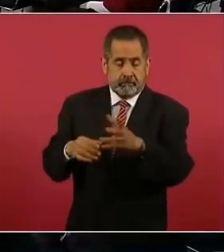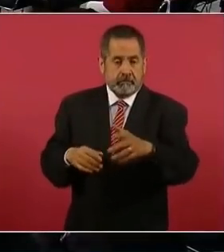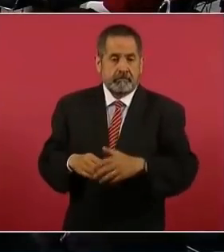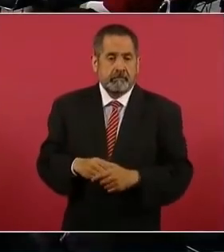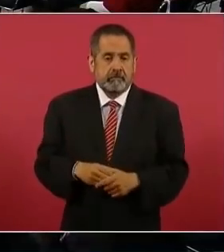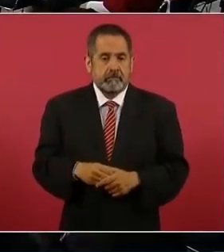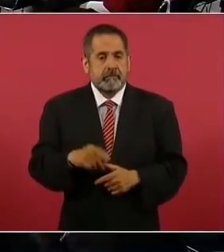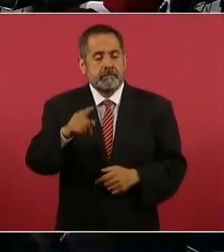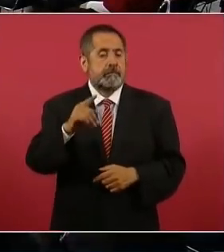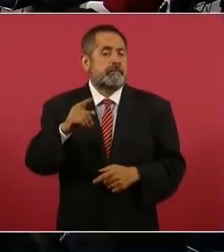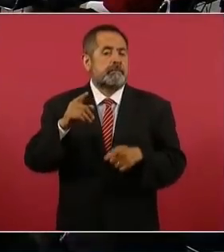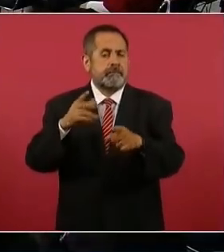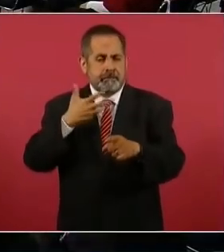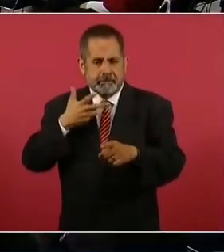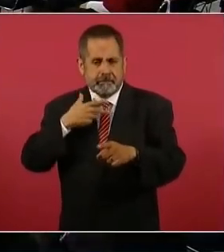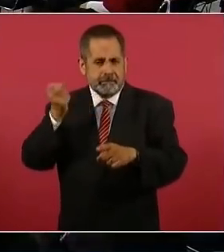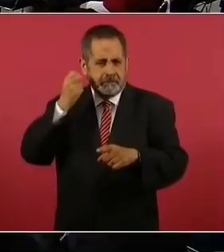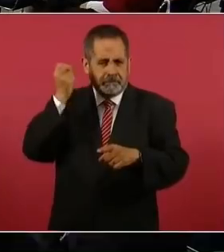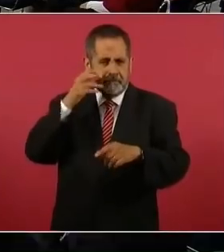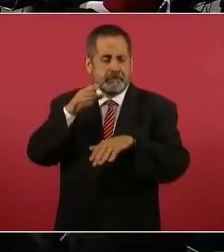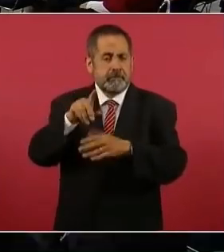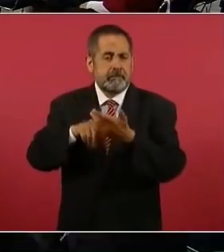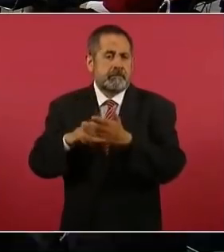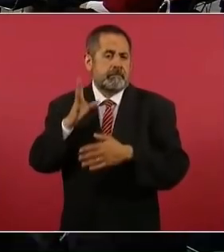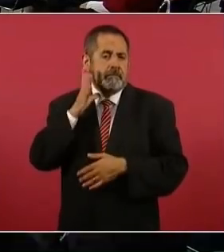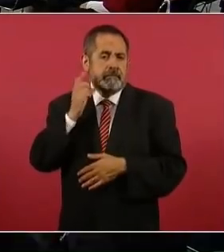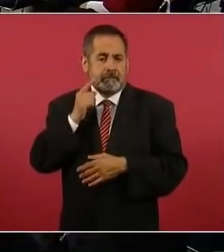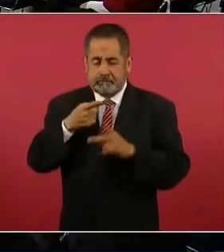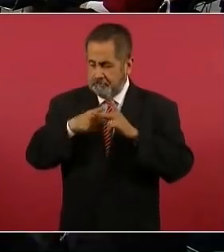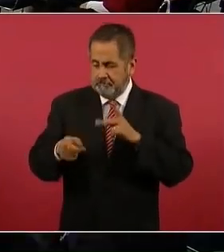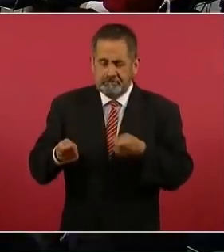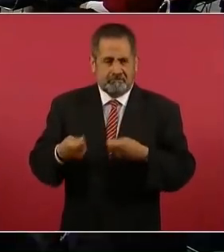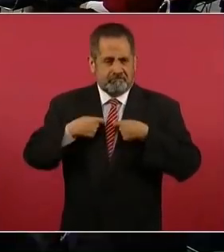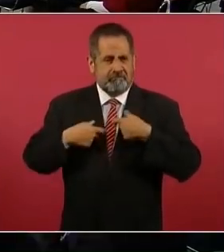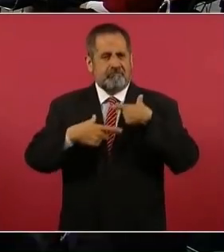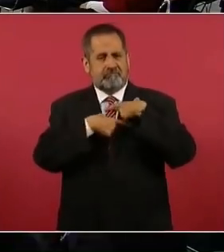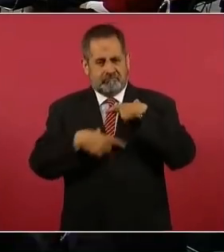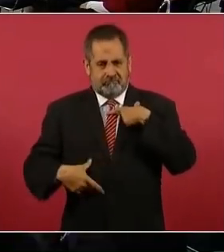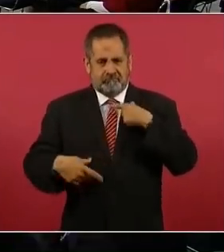No, el de la Cámara. Tomando posesión.